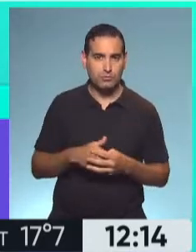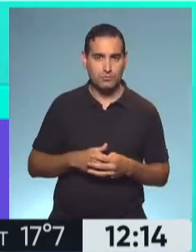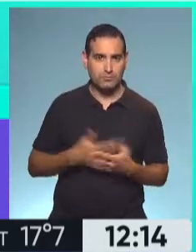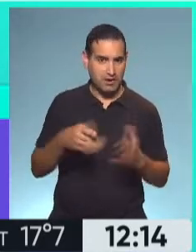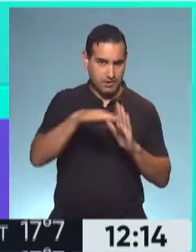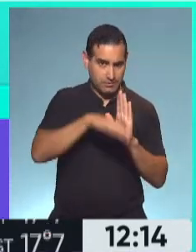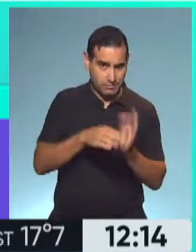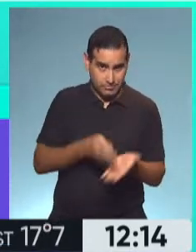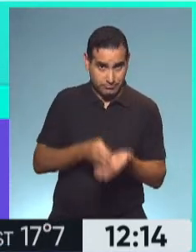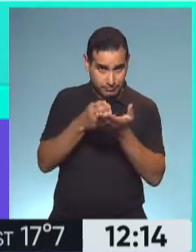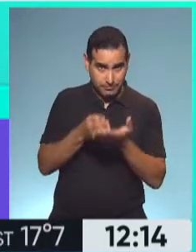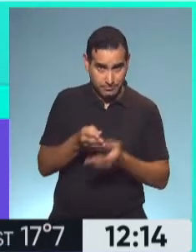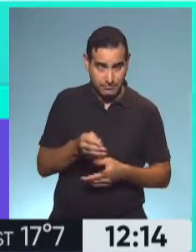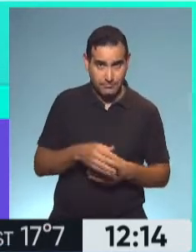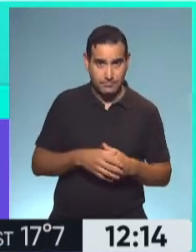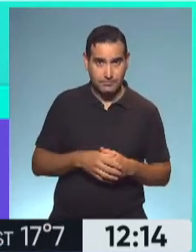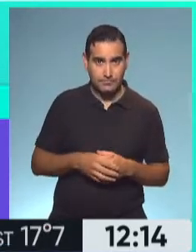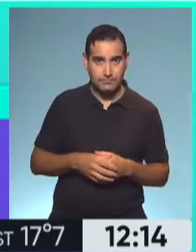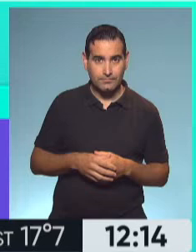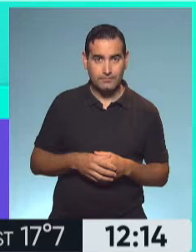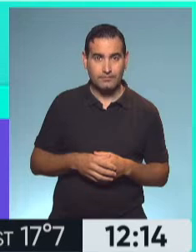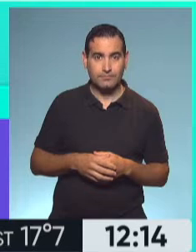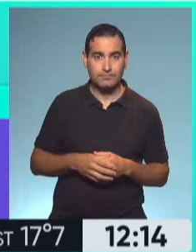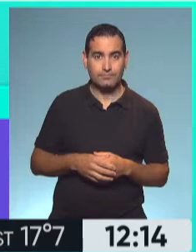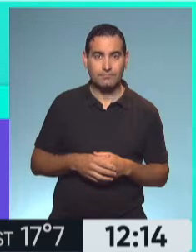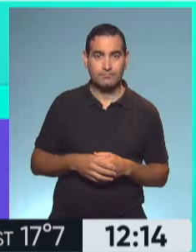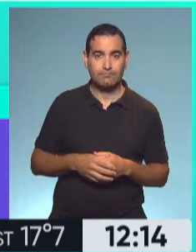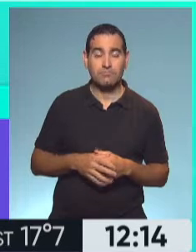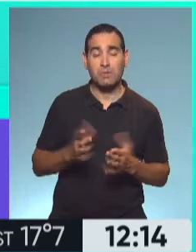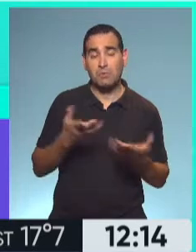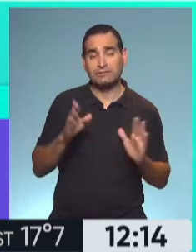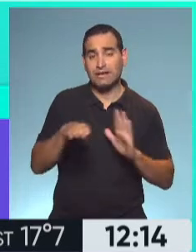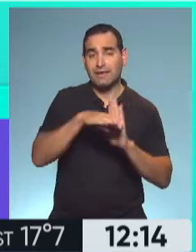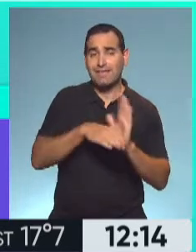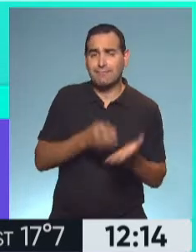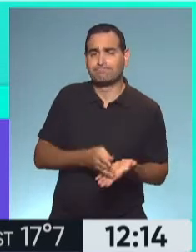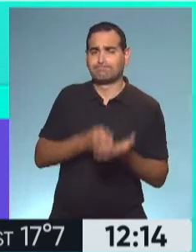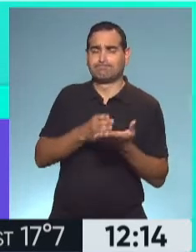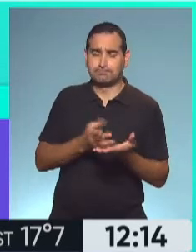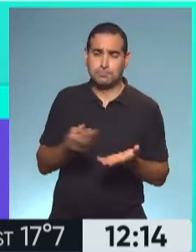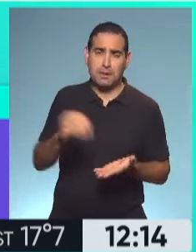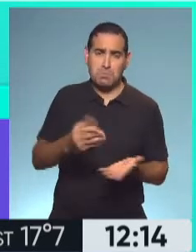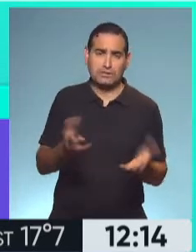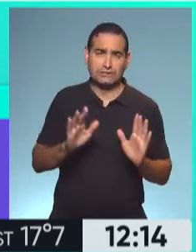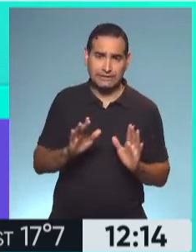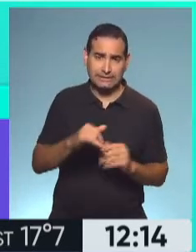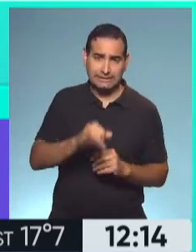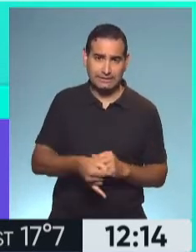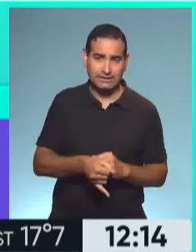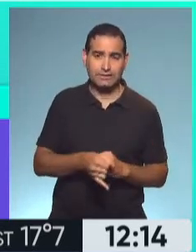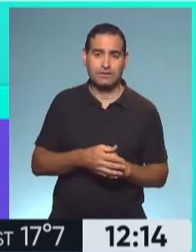las restricciones, por ejemplo, doctora? A ver, es una posibilidad, por supuesto. Entiendo que